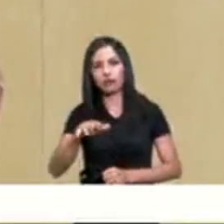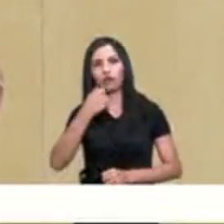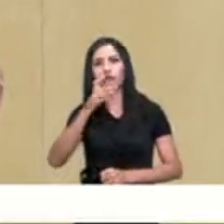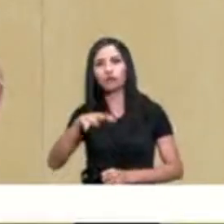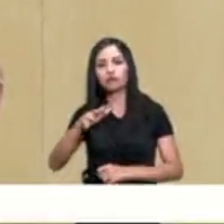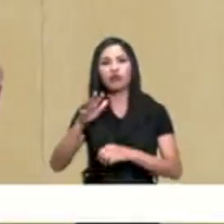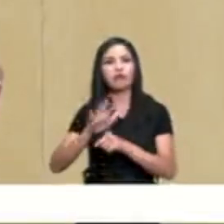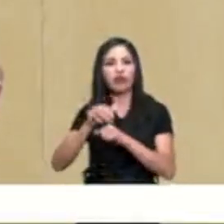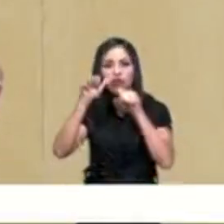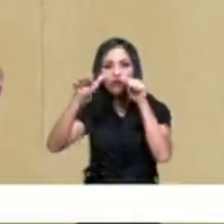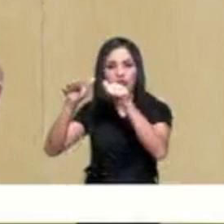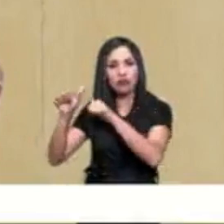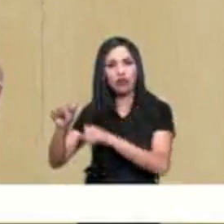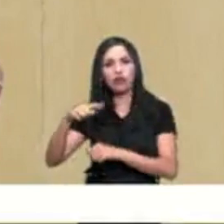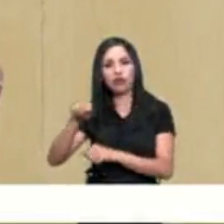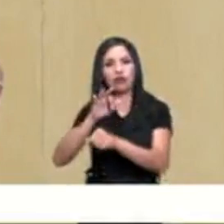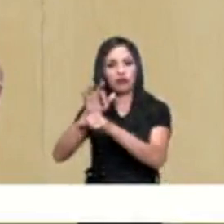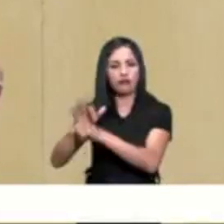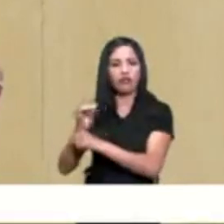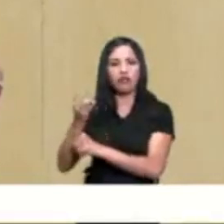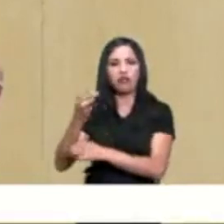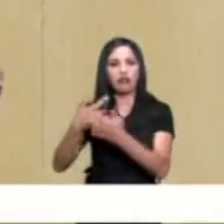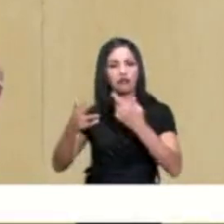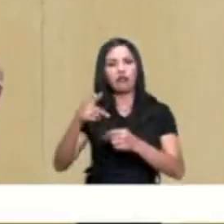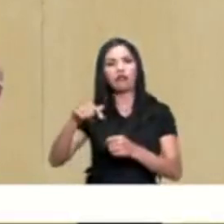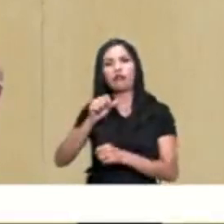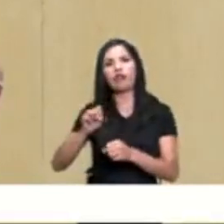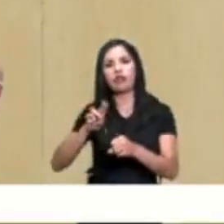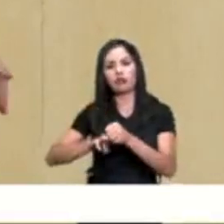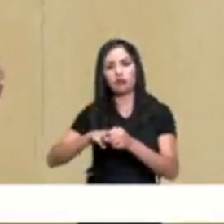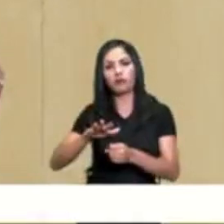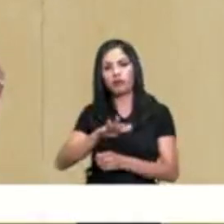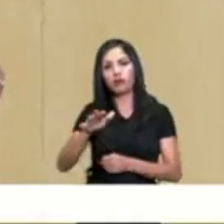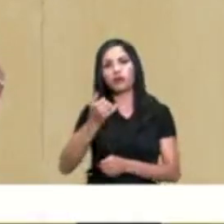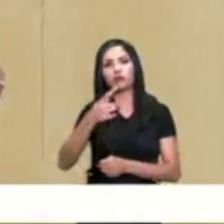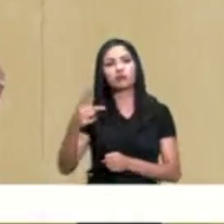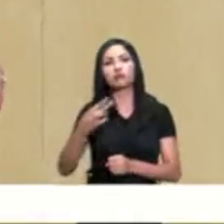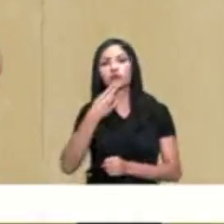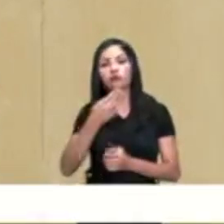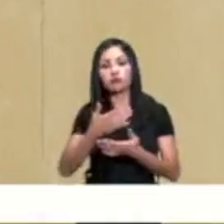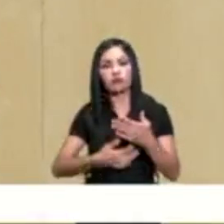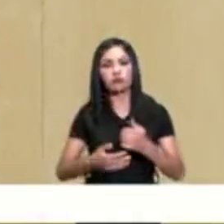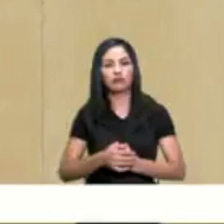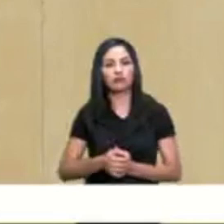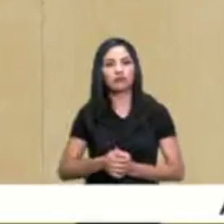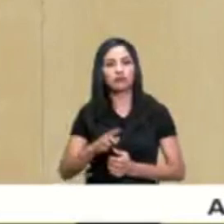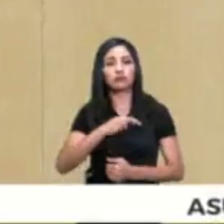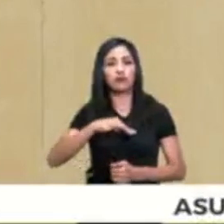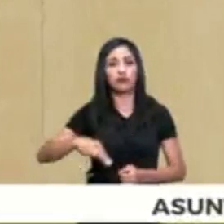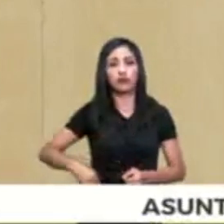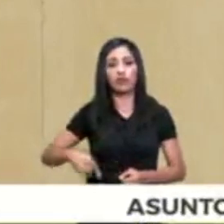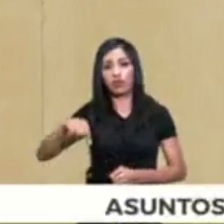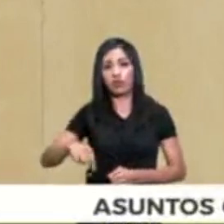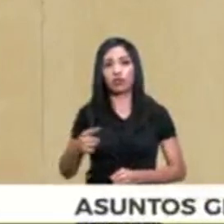buscan atender a la defensa y restauración de la naturaleza y sus recursos, lo que en el municipio